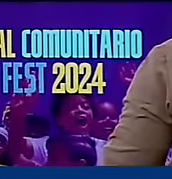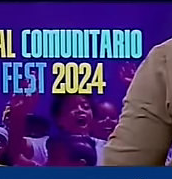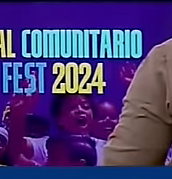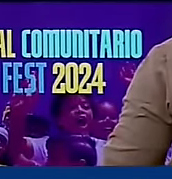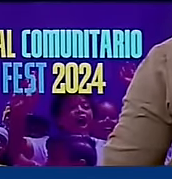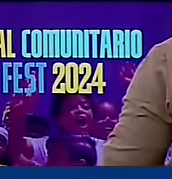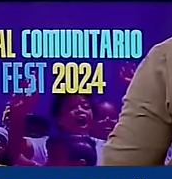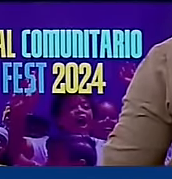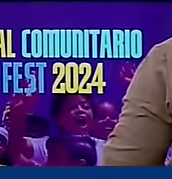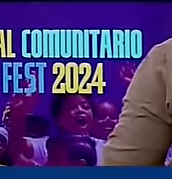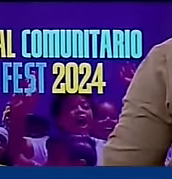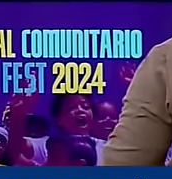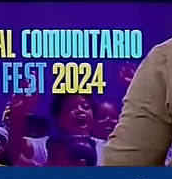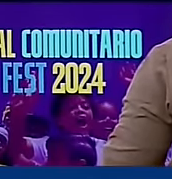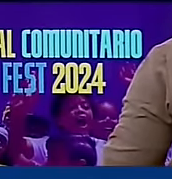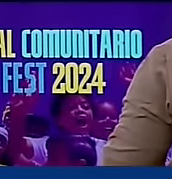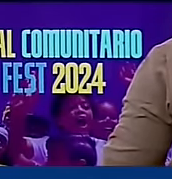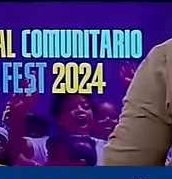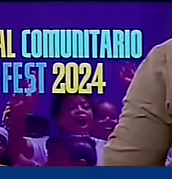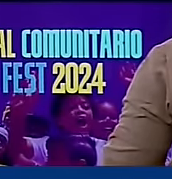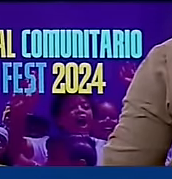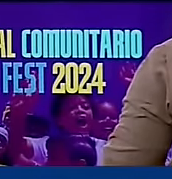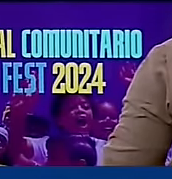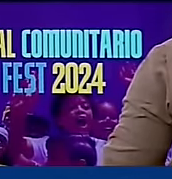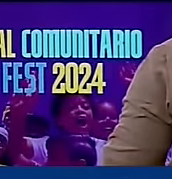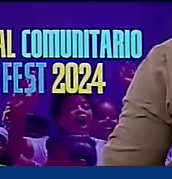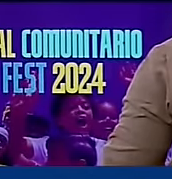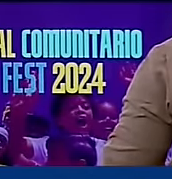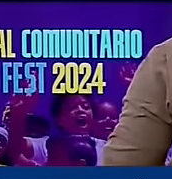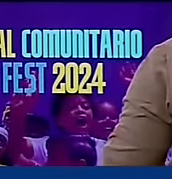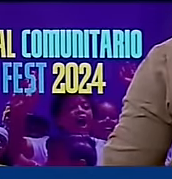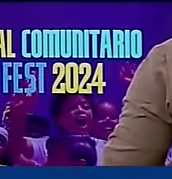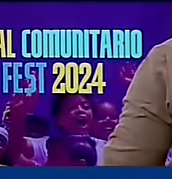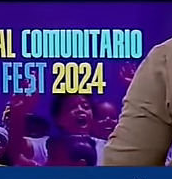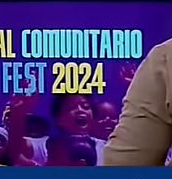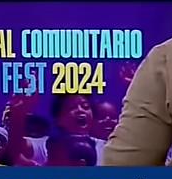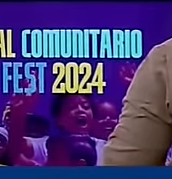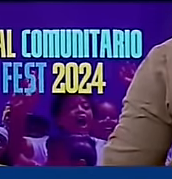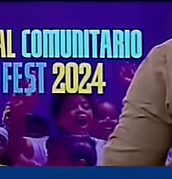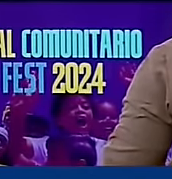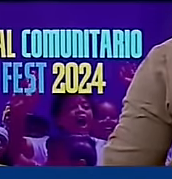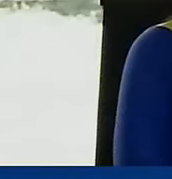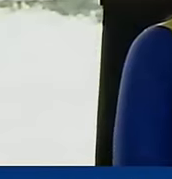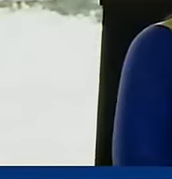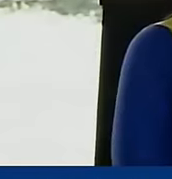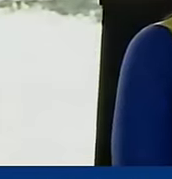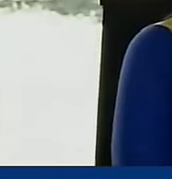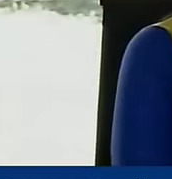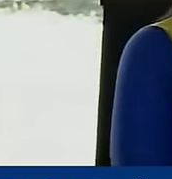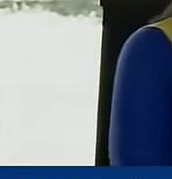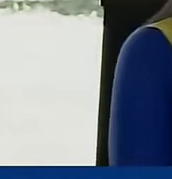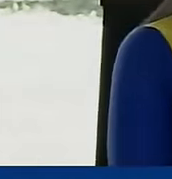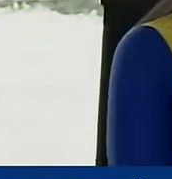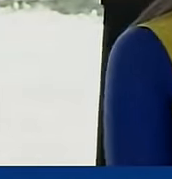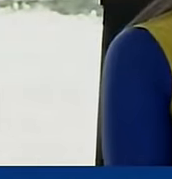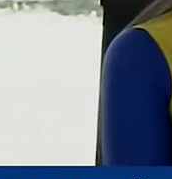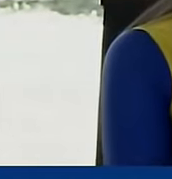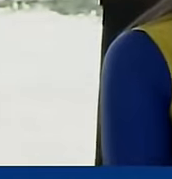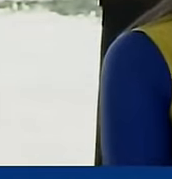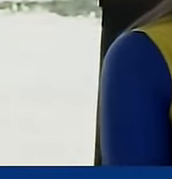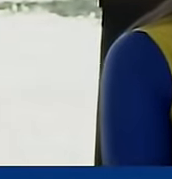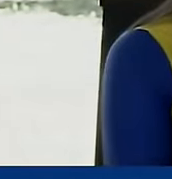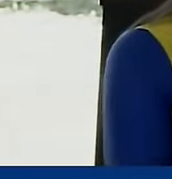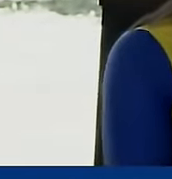Ya nos íbamos entre todos a tirar para el piso. Me decían, métase en la piscina,